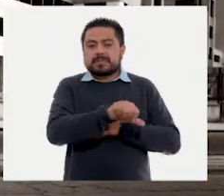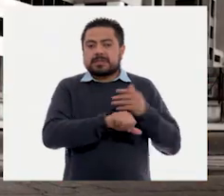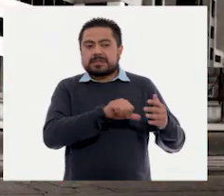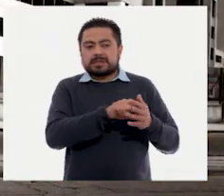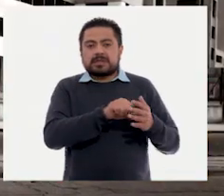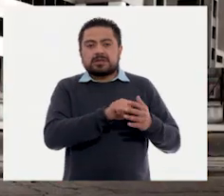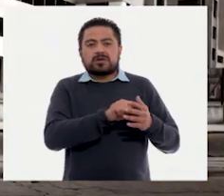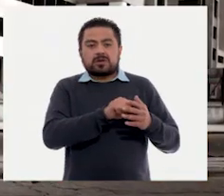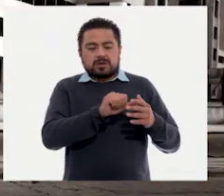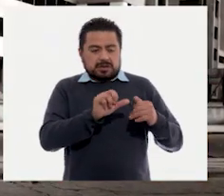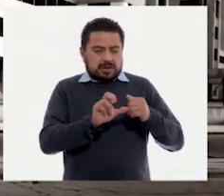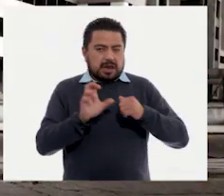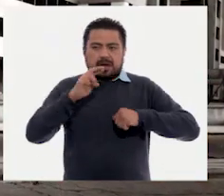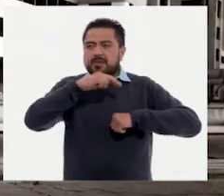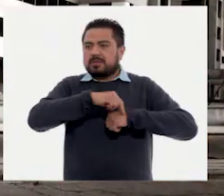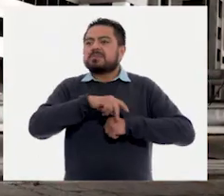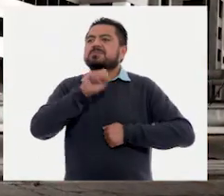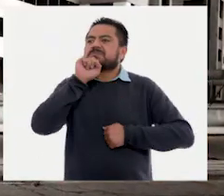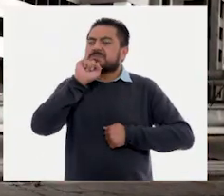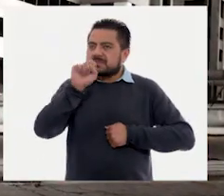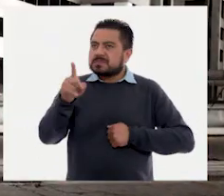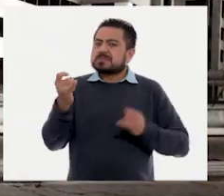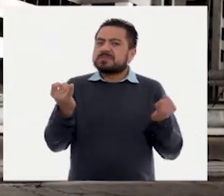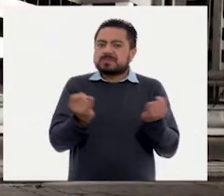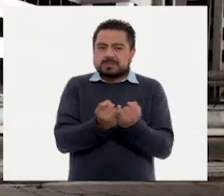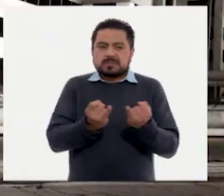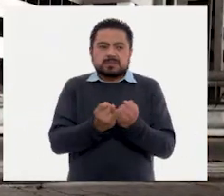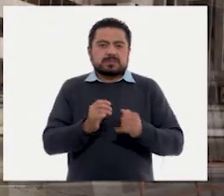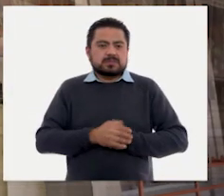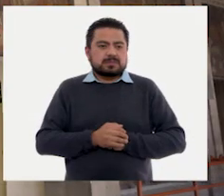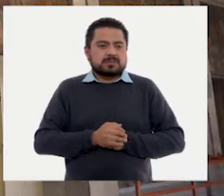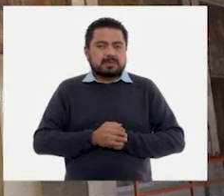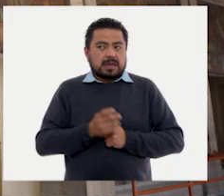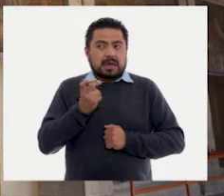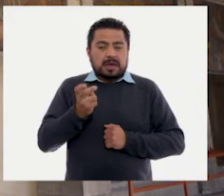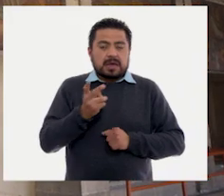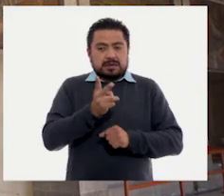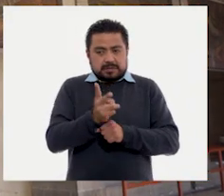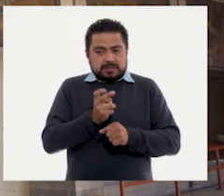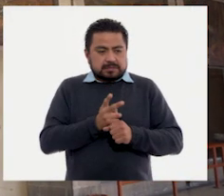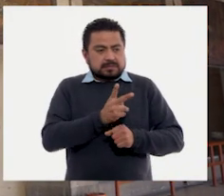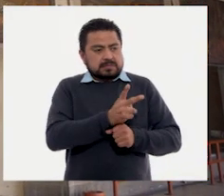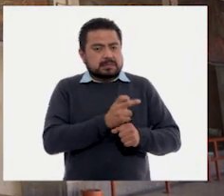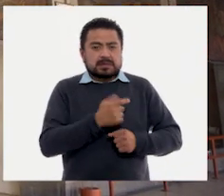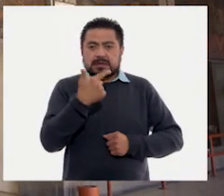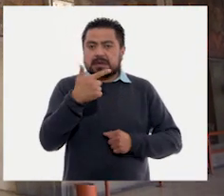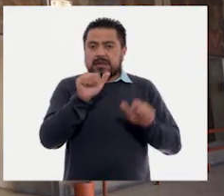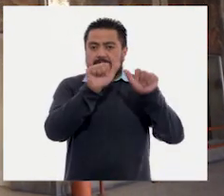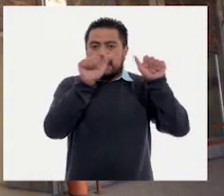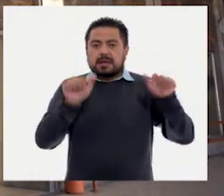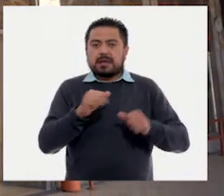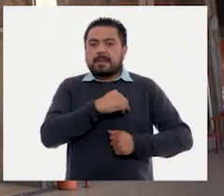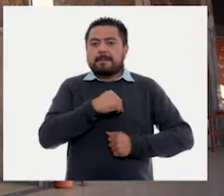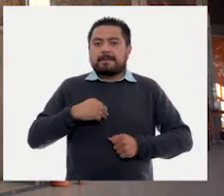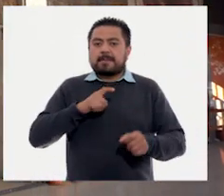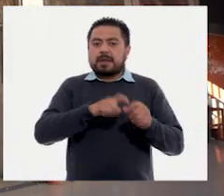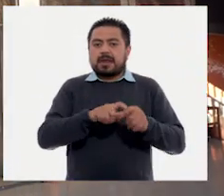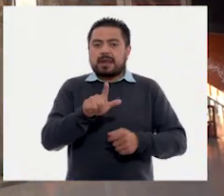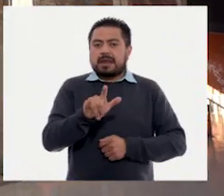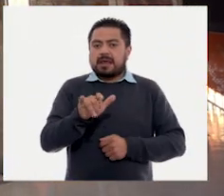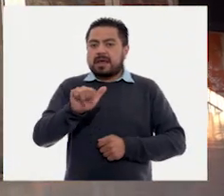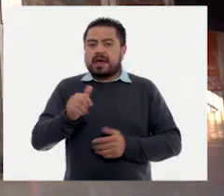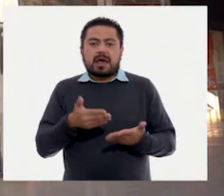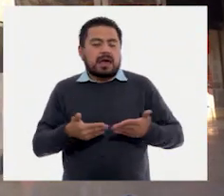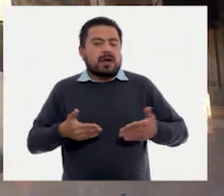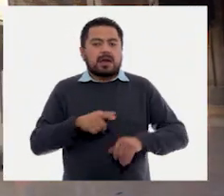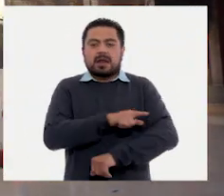Escolar Revolución no podía ser la excepción. Aquí se invitaron a 7 artistas, miembros de la LEAR, que era la